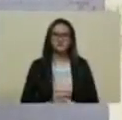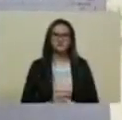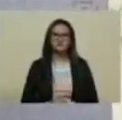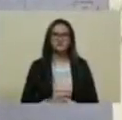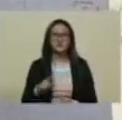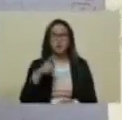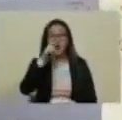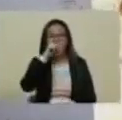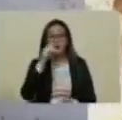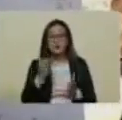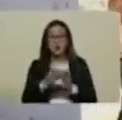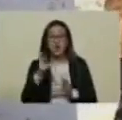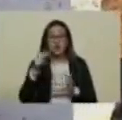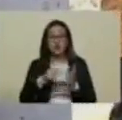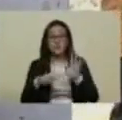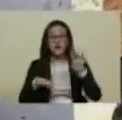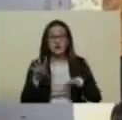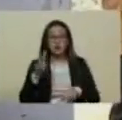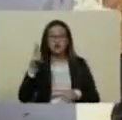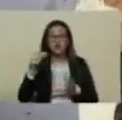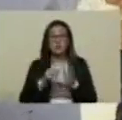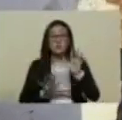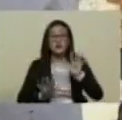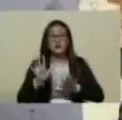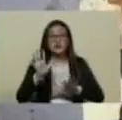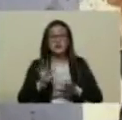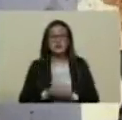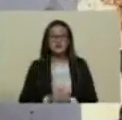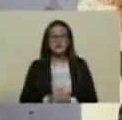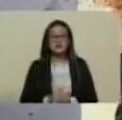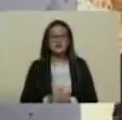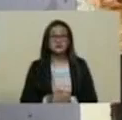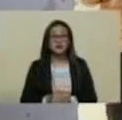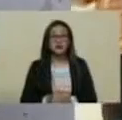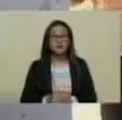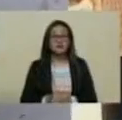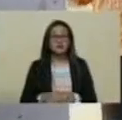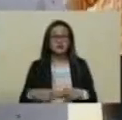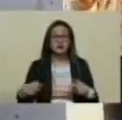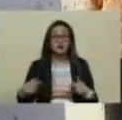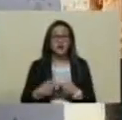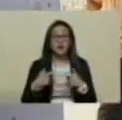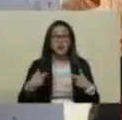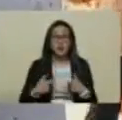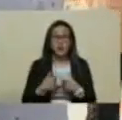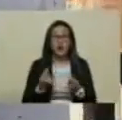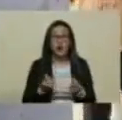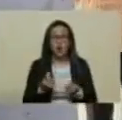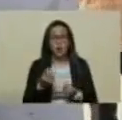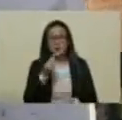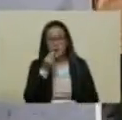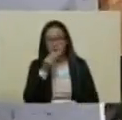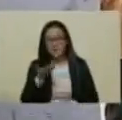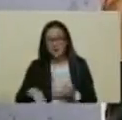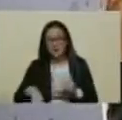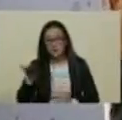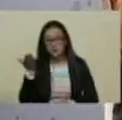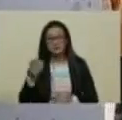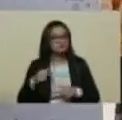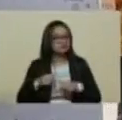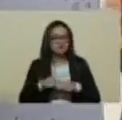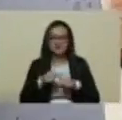Luego vino el año escolar 2014-2015, también la guerra económica, y seguimos